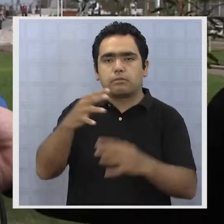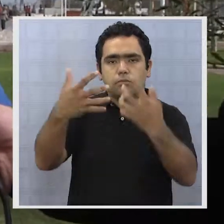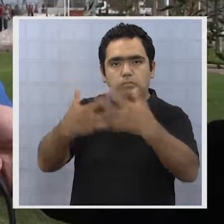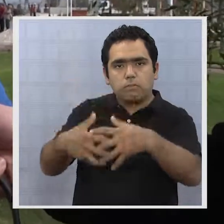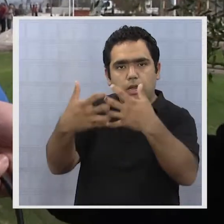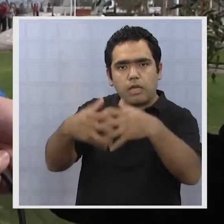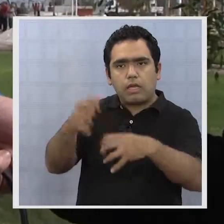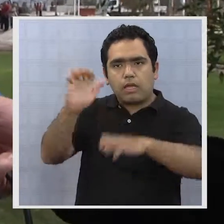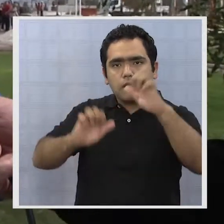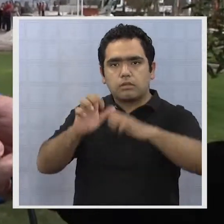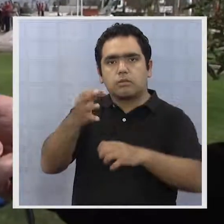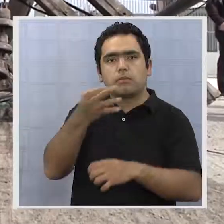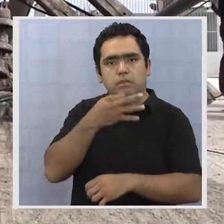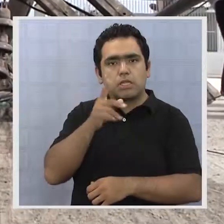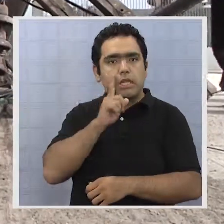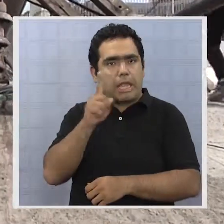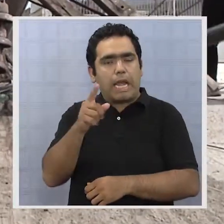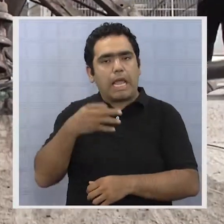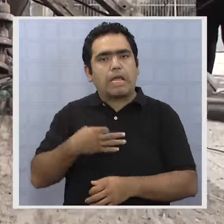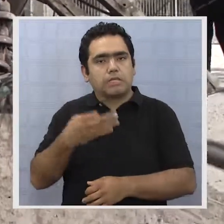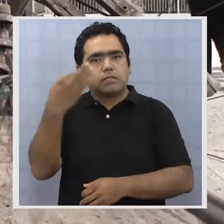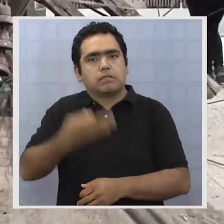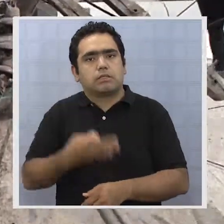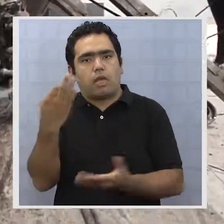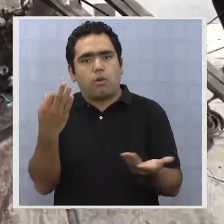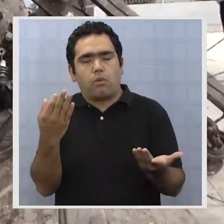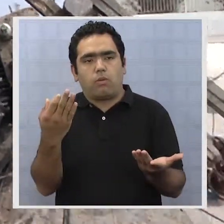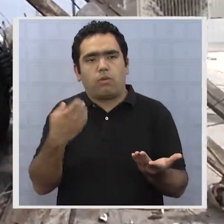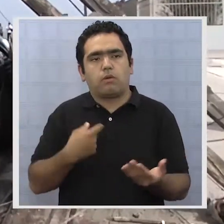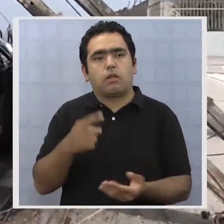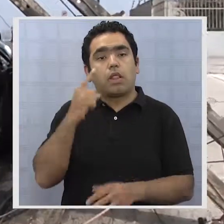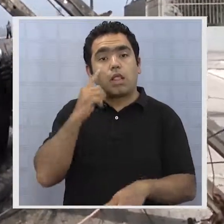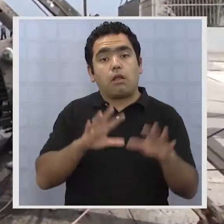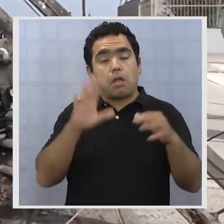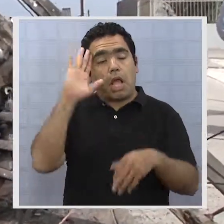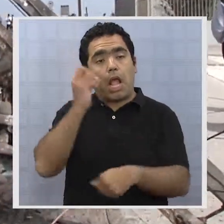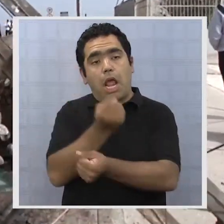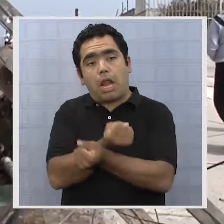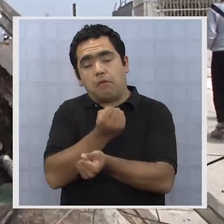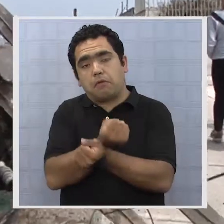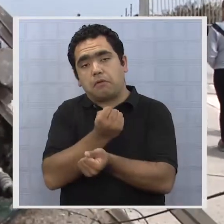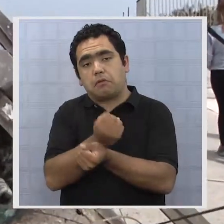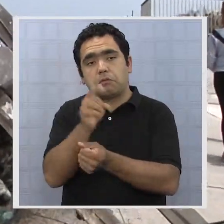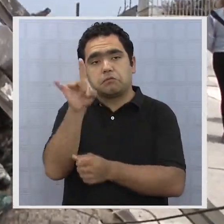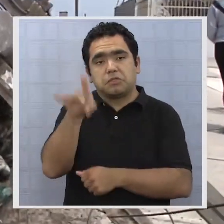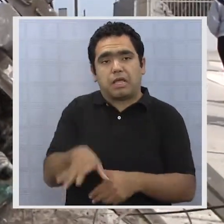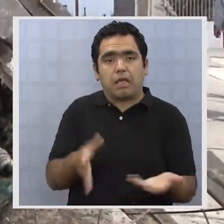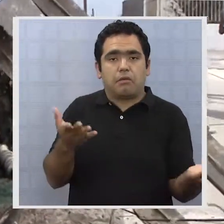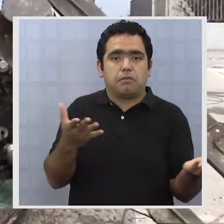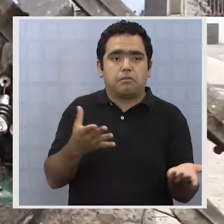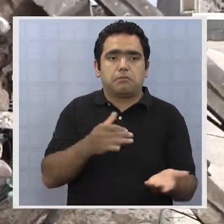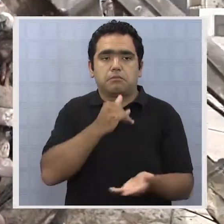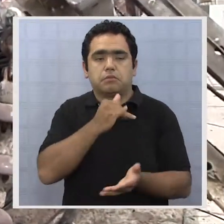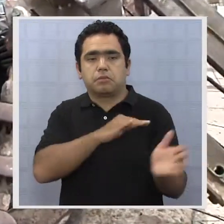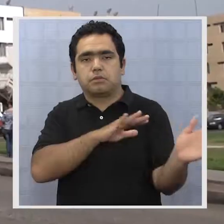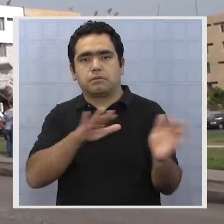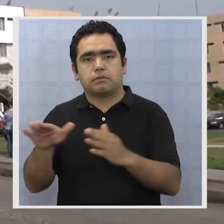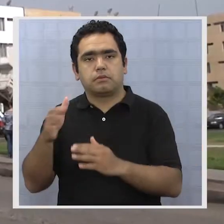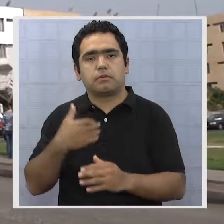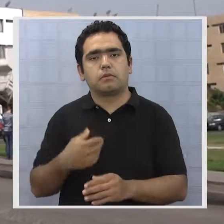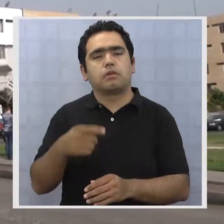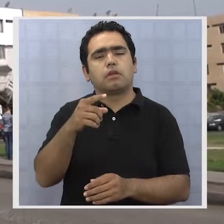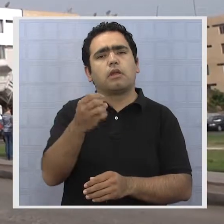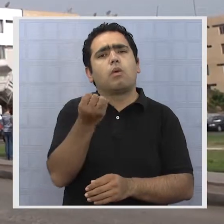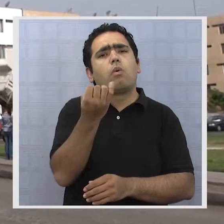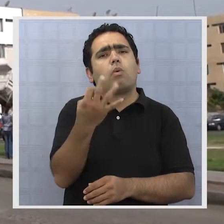la empresa cuenta con un seguro y eso se va a encargar quizás carabinero en este